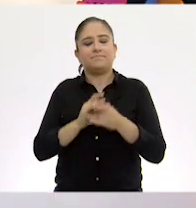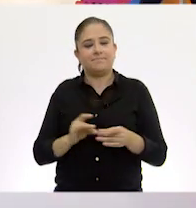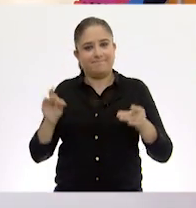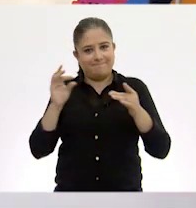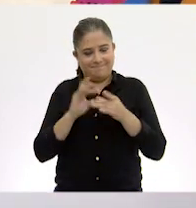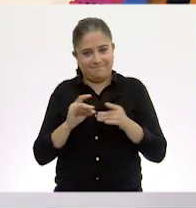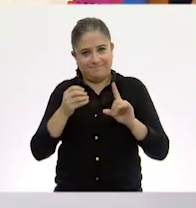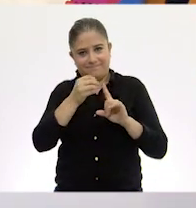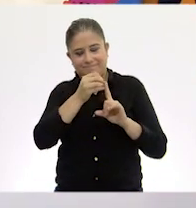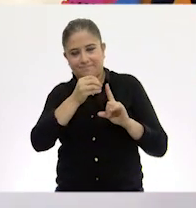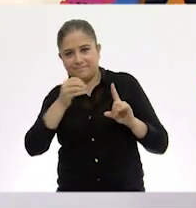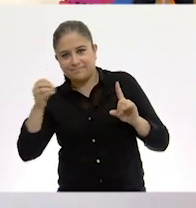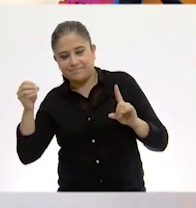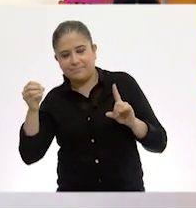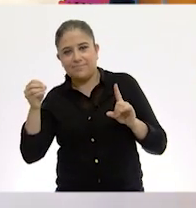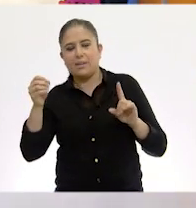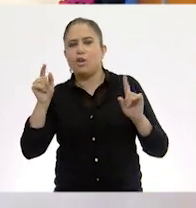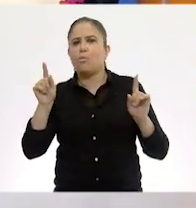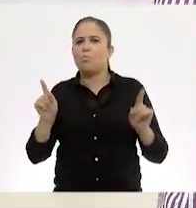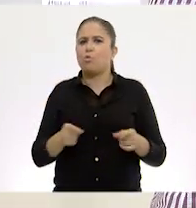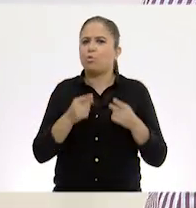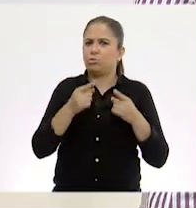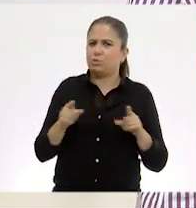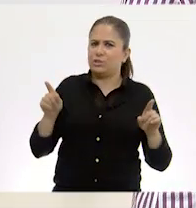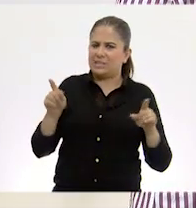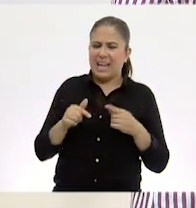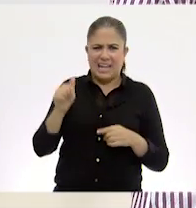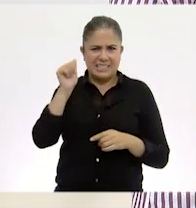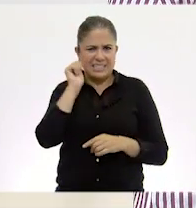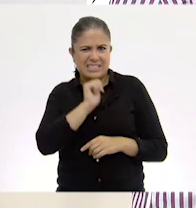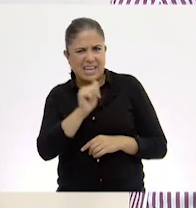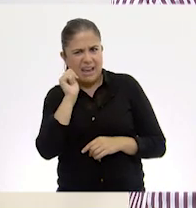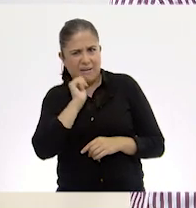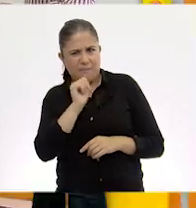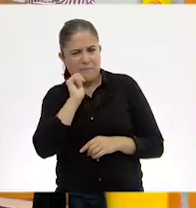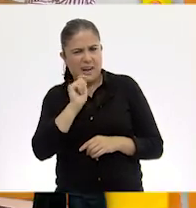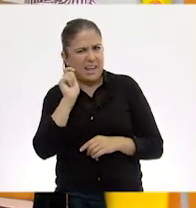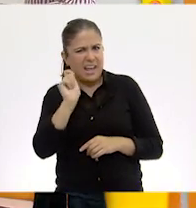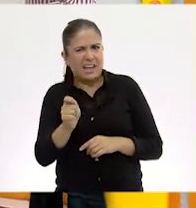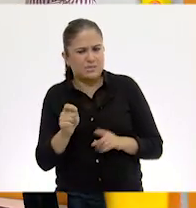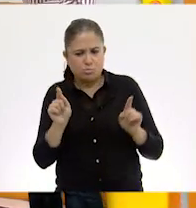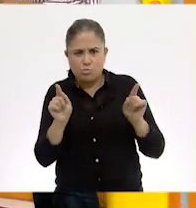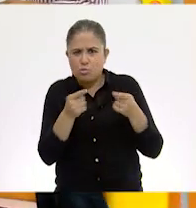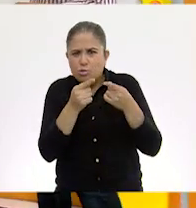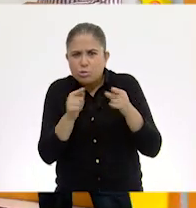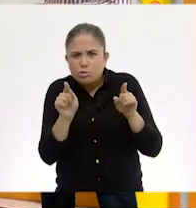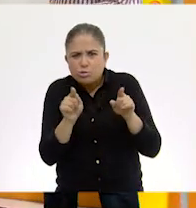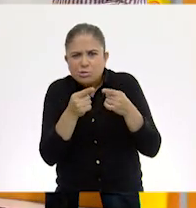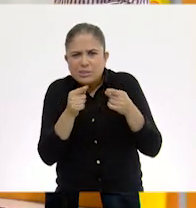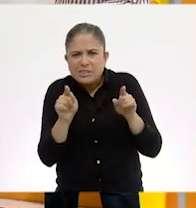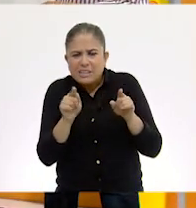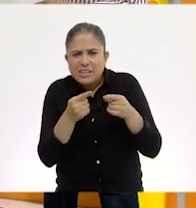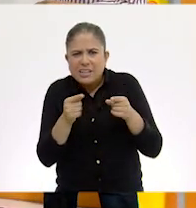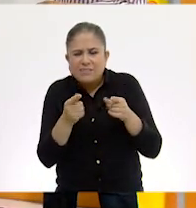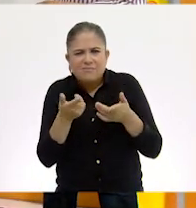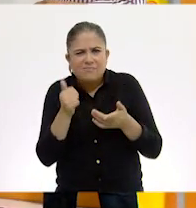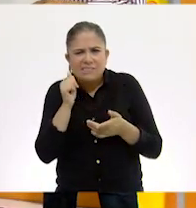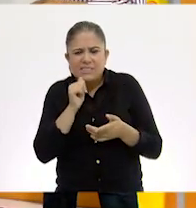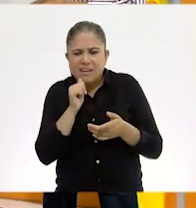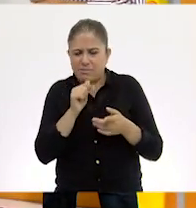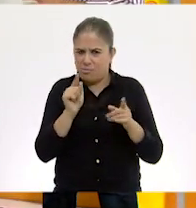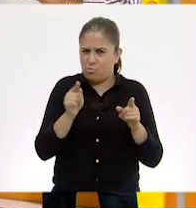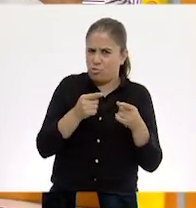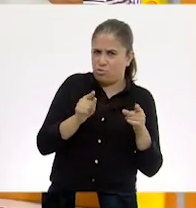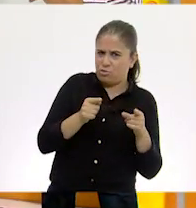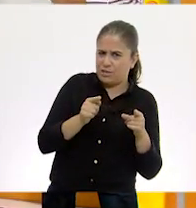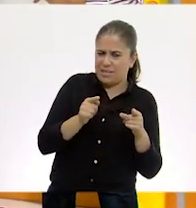es. Sí. Como la música, pero siempre tenemos? Es. Pero siempre pero es como música, la música. La, como la música, pero siempre